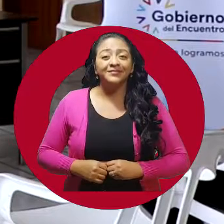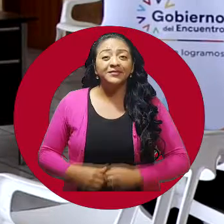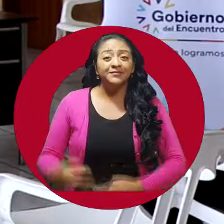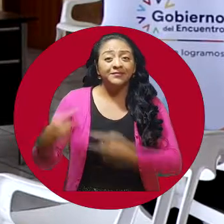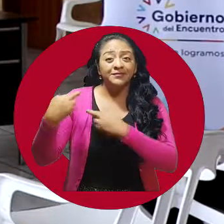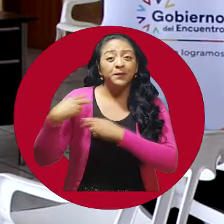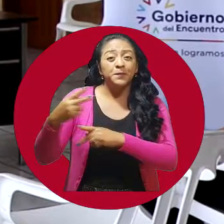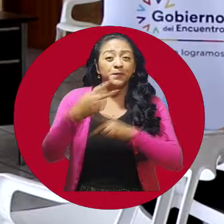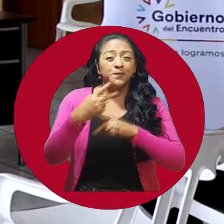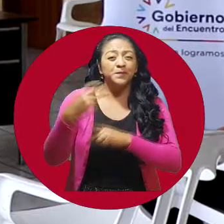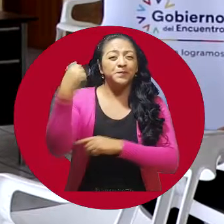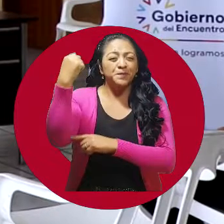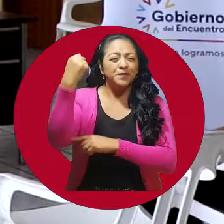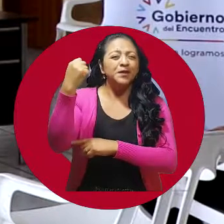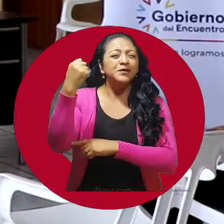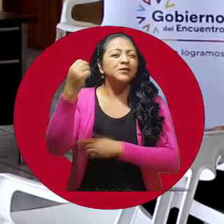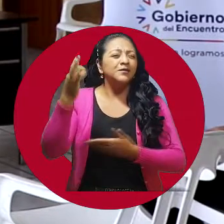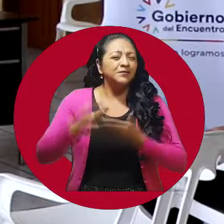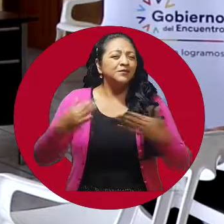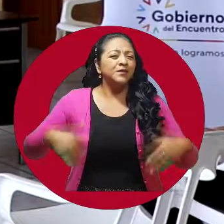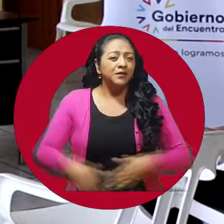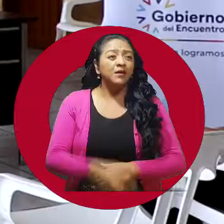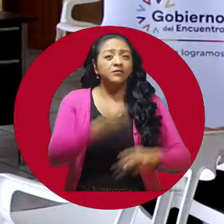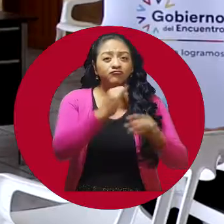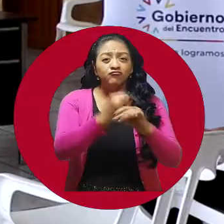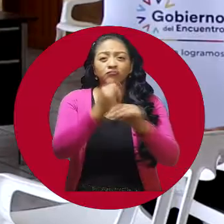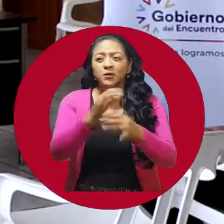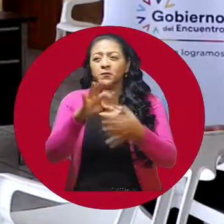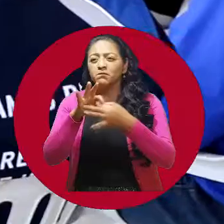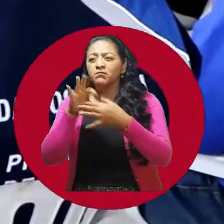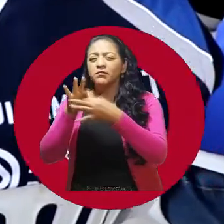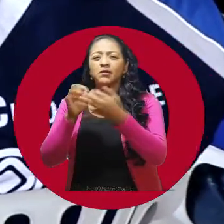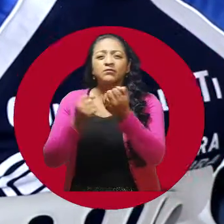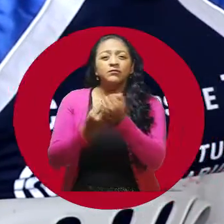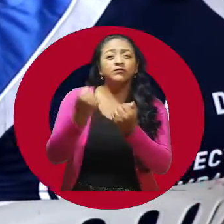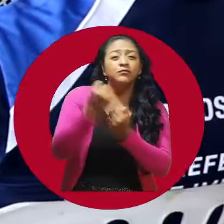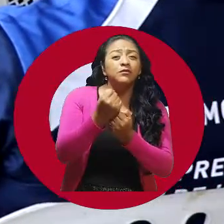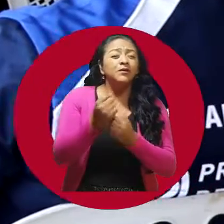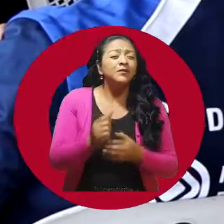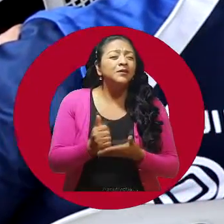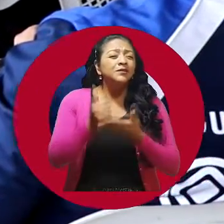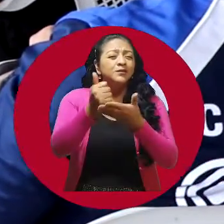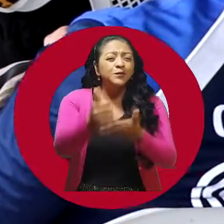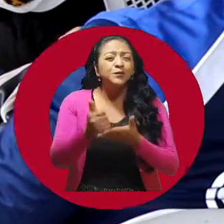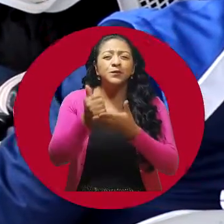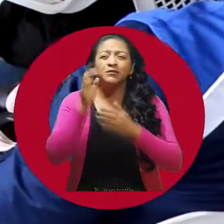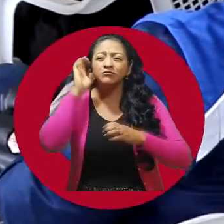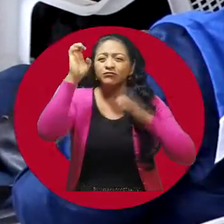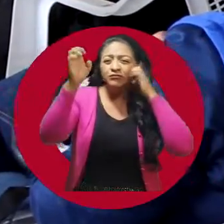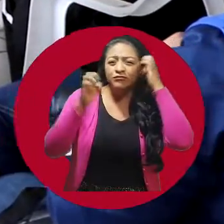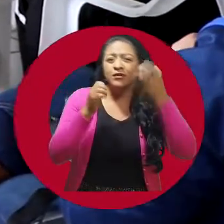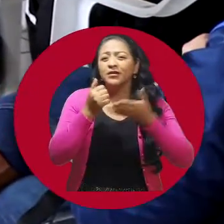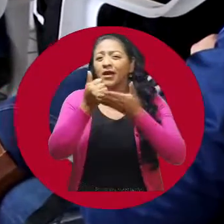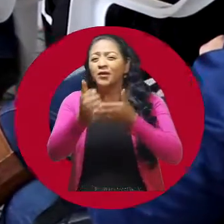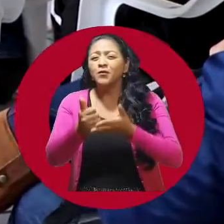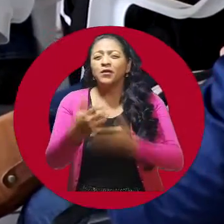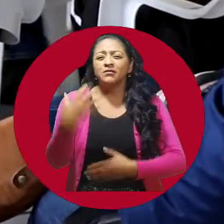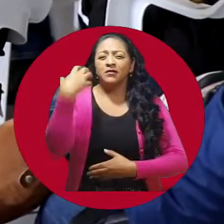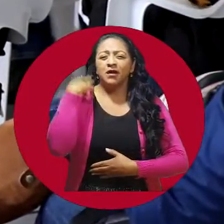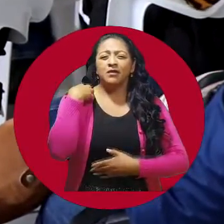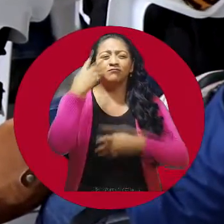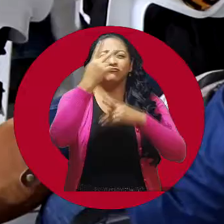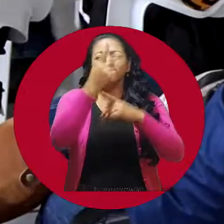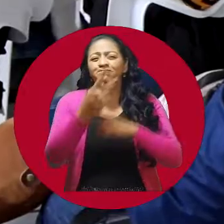tareas principales del Consejo Cantonal de Protección de Derechos y de las instituciones afines es establecer acciones concretas que permitan garantizar la prevención